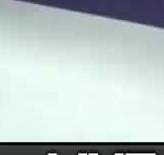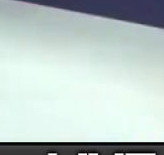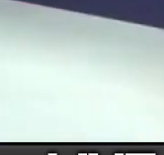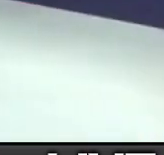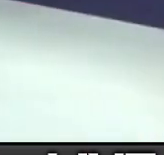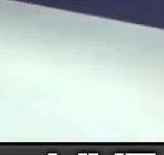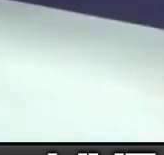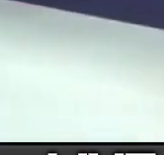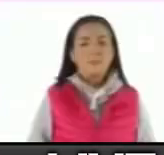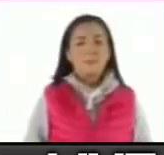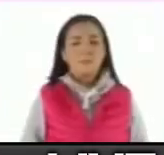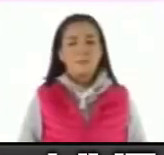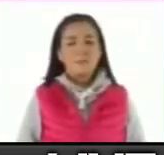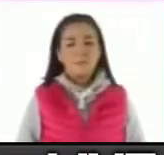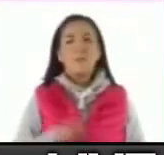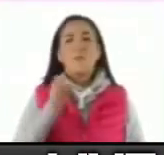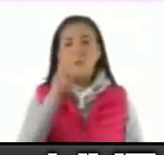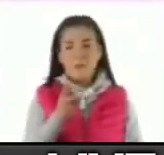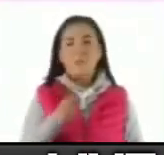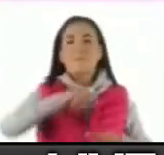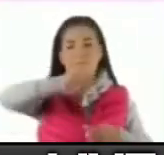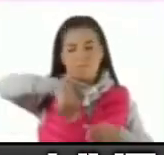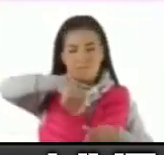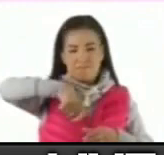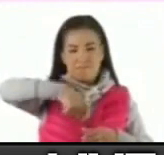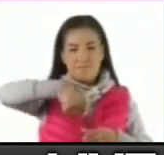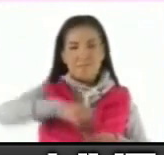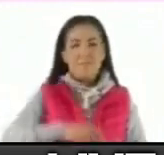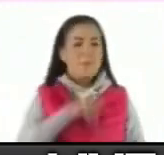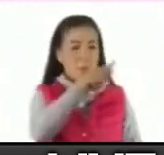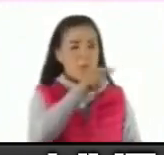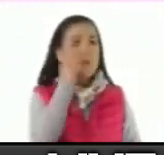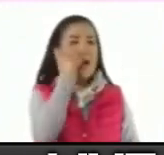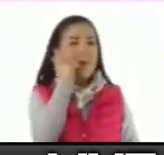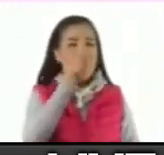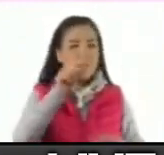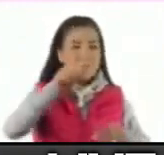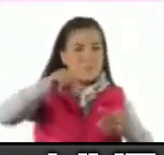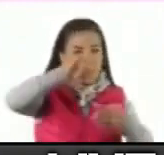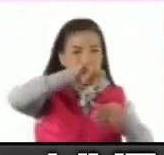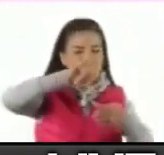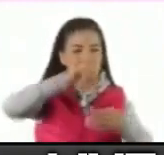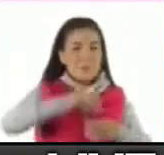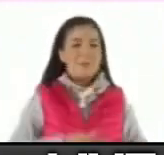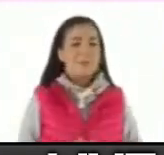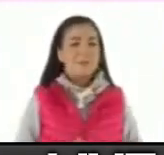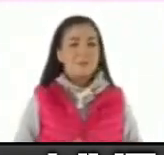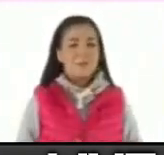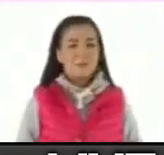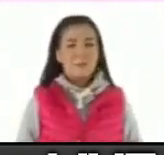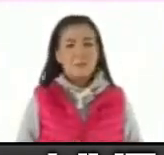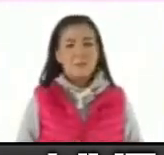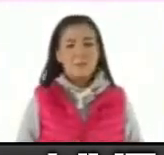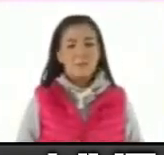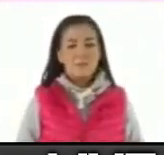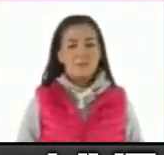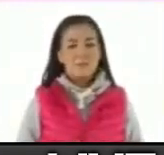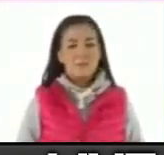Ok, mezclamos. Aquí tiene el jabón líquido. Vamos a agregar jabón